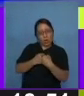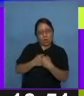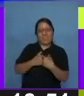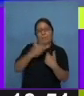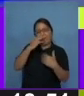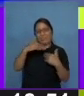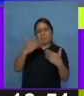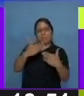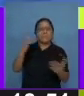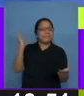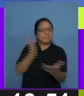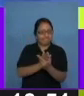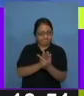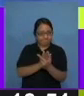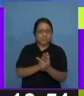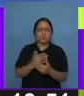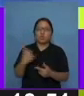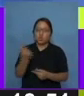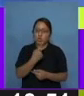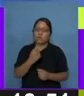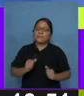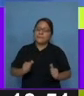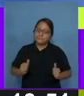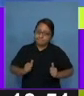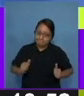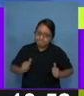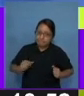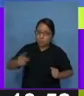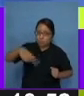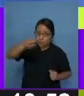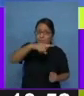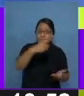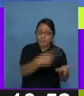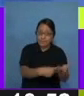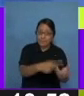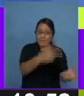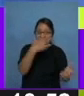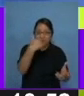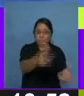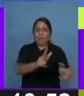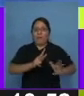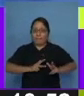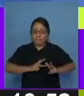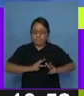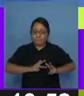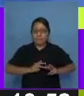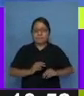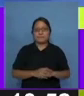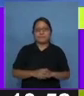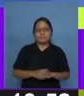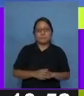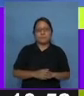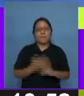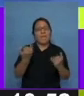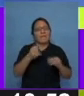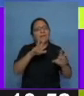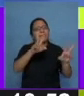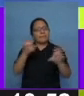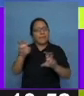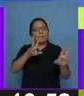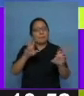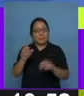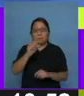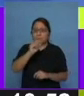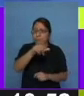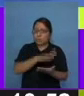tratamos de ser prudentes, de esperar a que ellos definan también algunas cuestiones. Pero